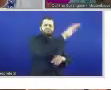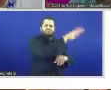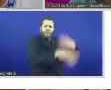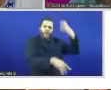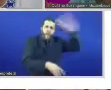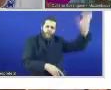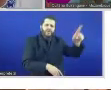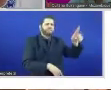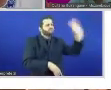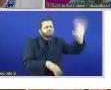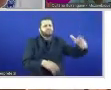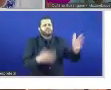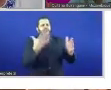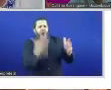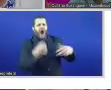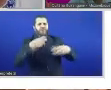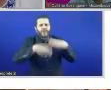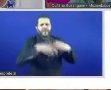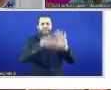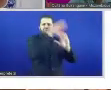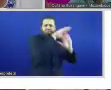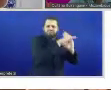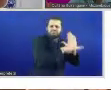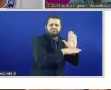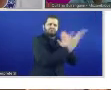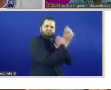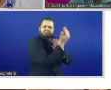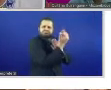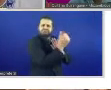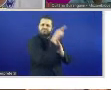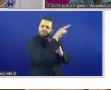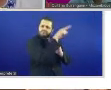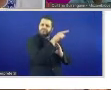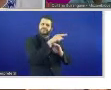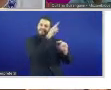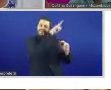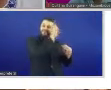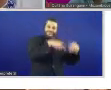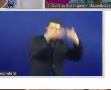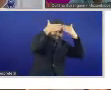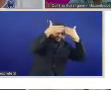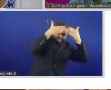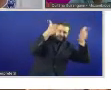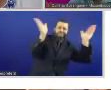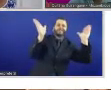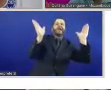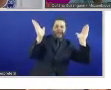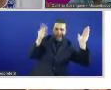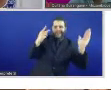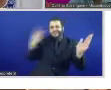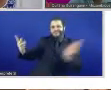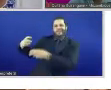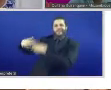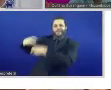los oídos y la mente para ejercer el poder y hacer política de una manera más